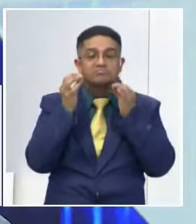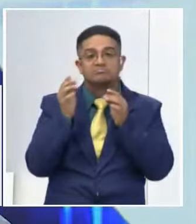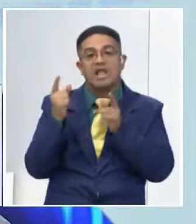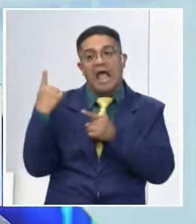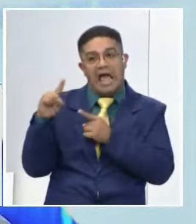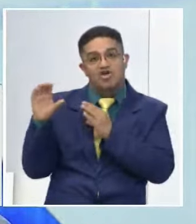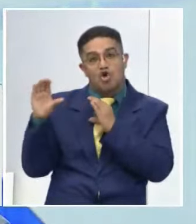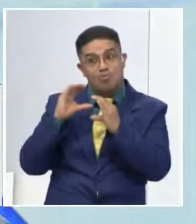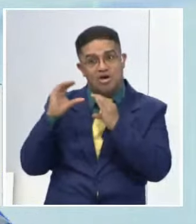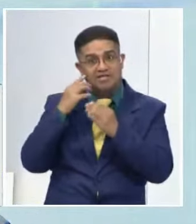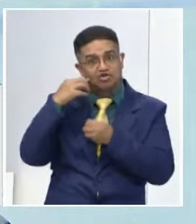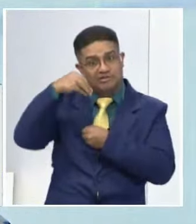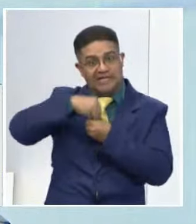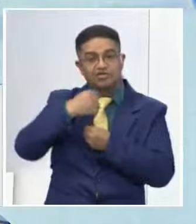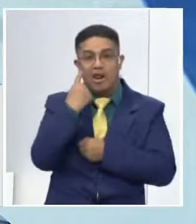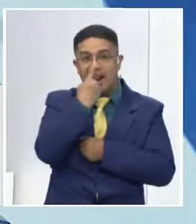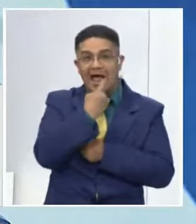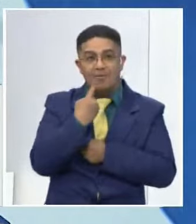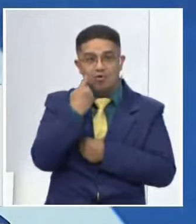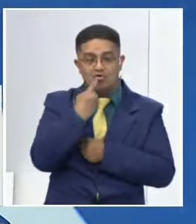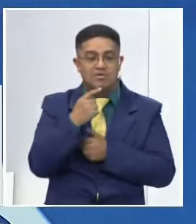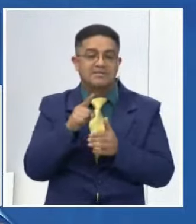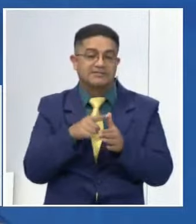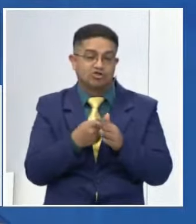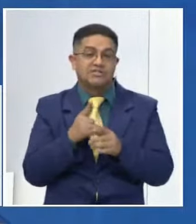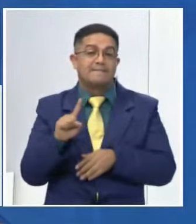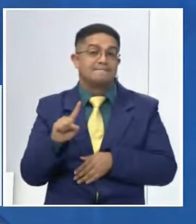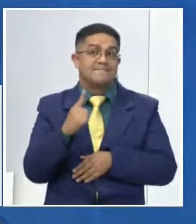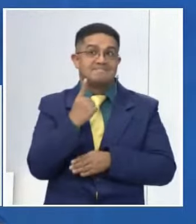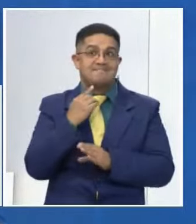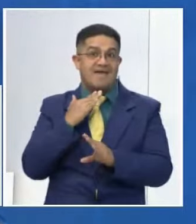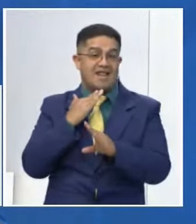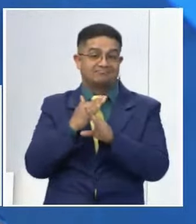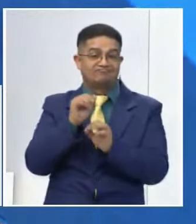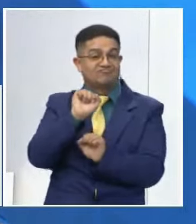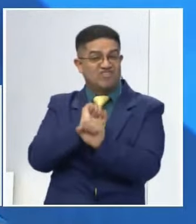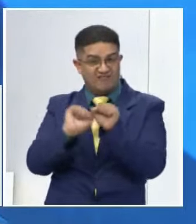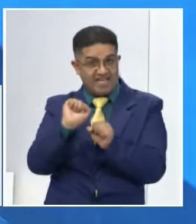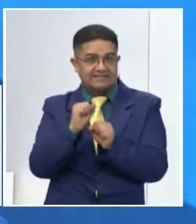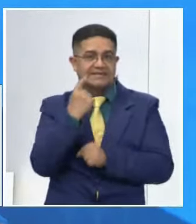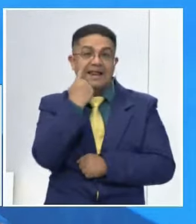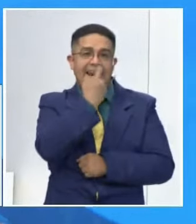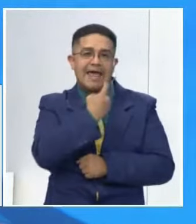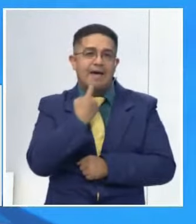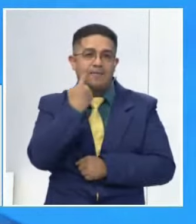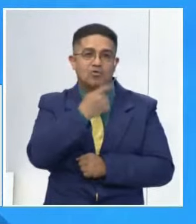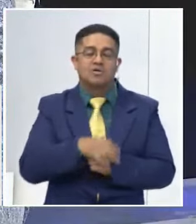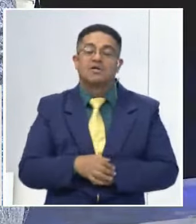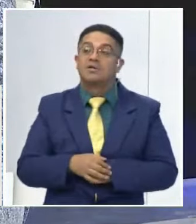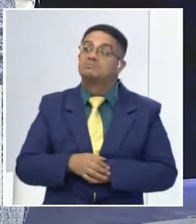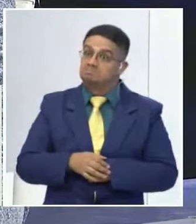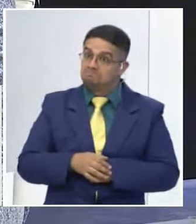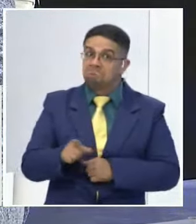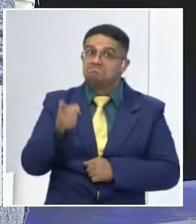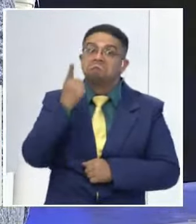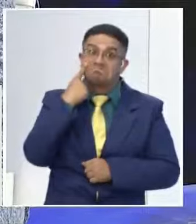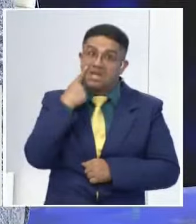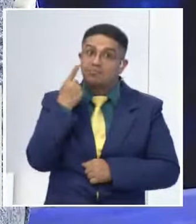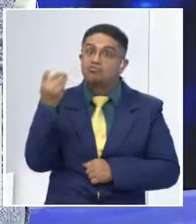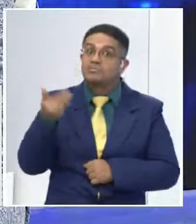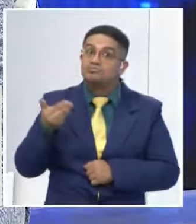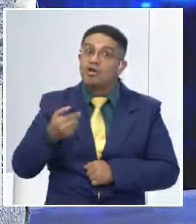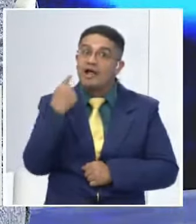en la orofaringe a través de la cavidad bucal. Entonces, la primera estación inmunológica de defensa es la cavidad bucal. Vemos entonces la importancia que tiene la